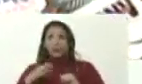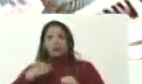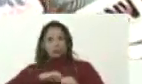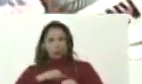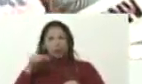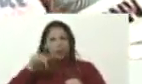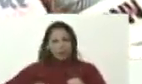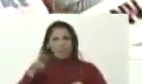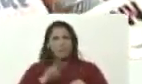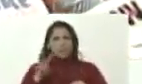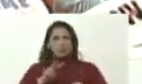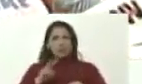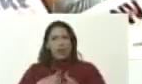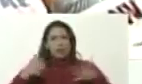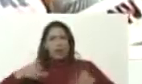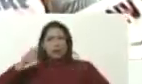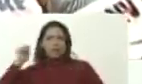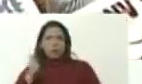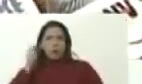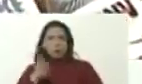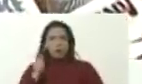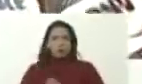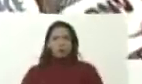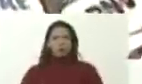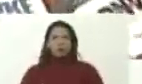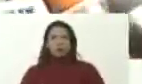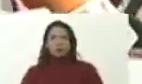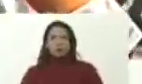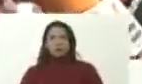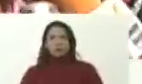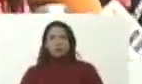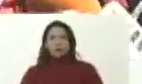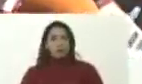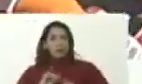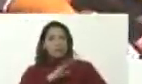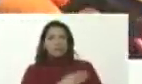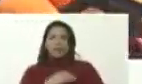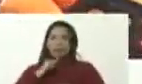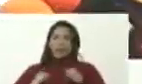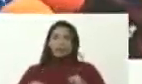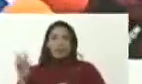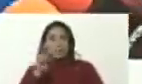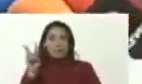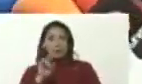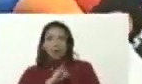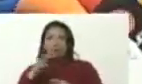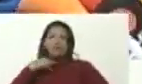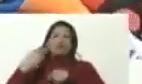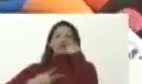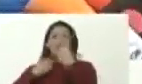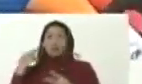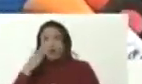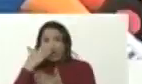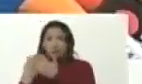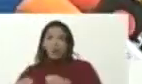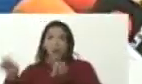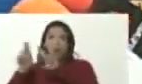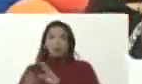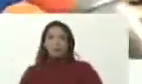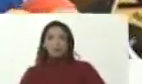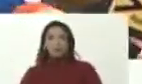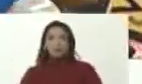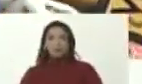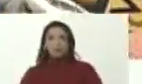un gran yunque martillo. Averigüemos qué yunque martillo. Ya para finalizar, Venezuela llegará, alzará su hoja ante la Organización de las Naciones